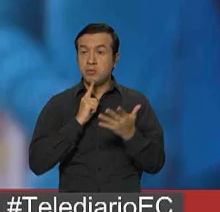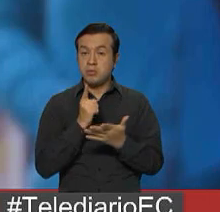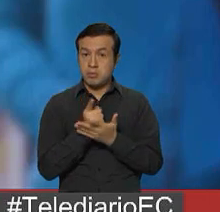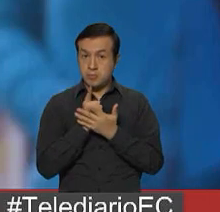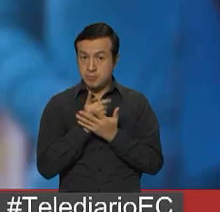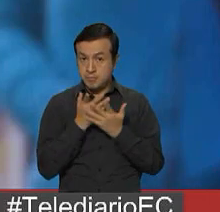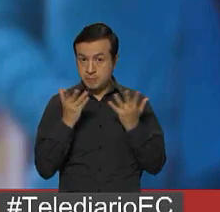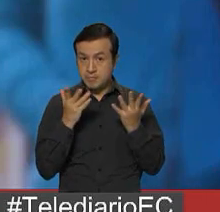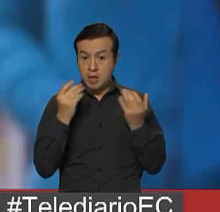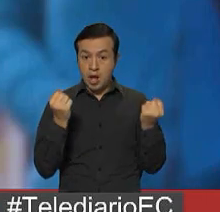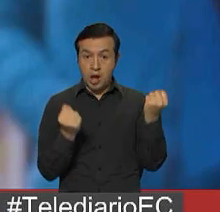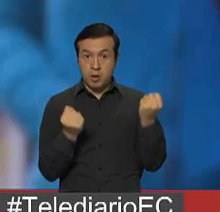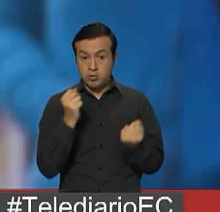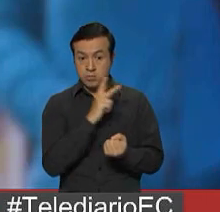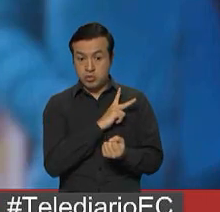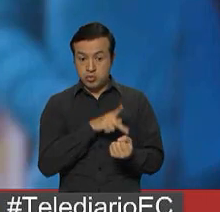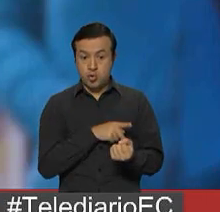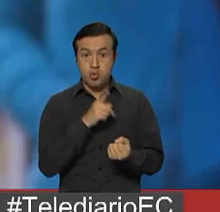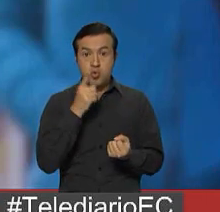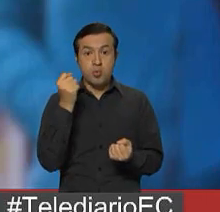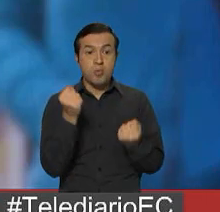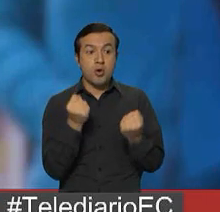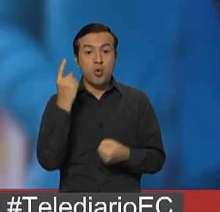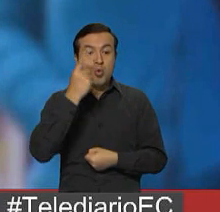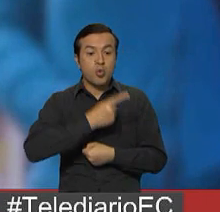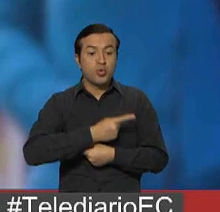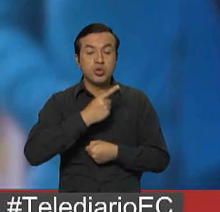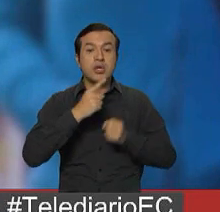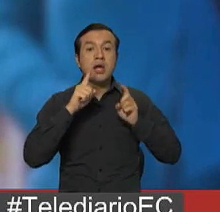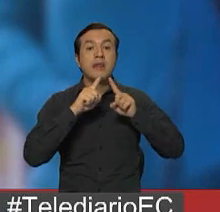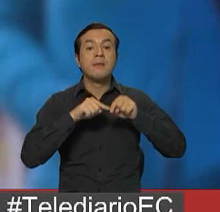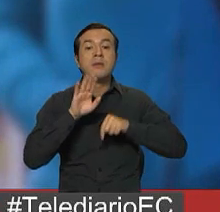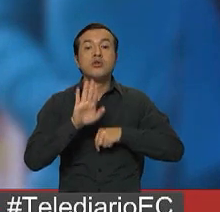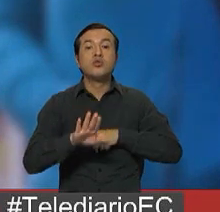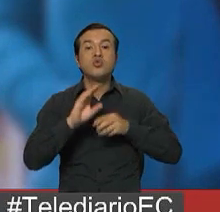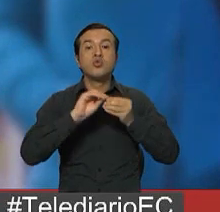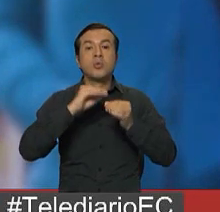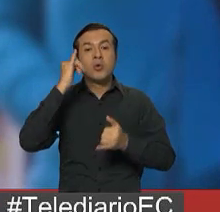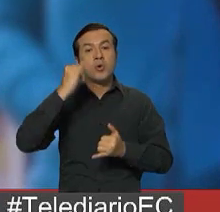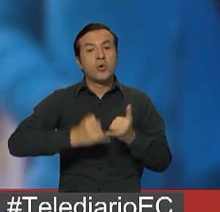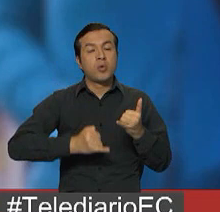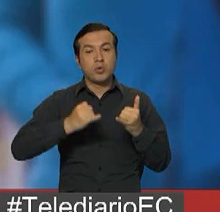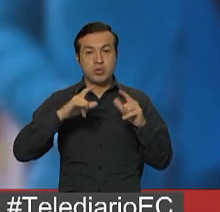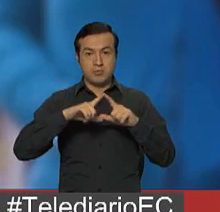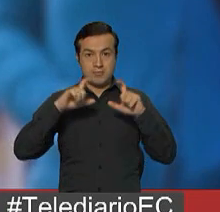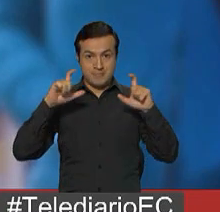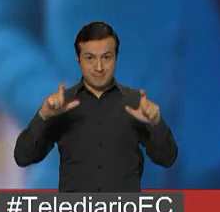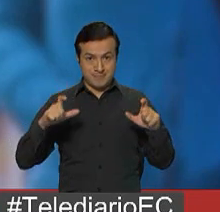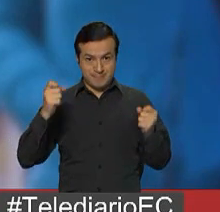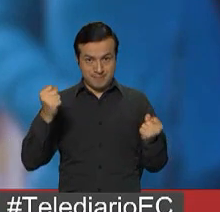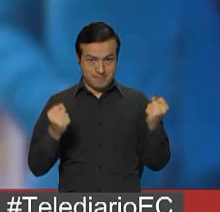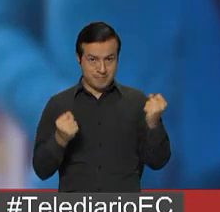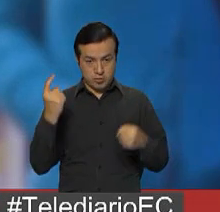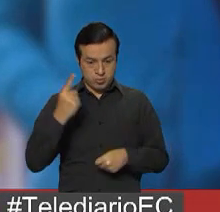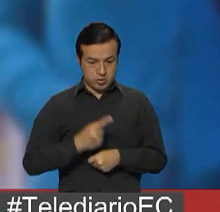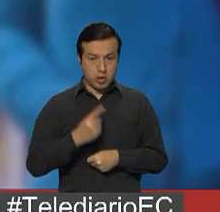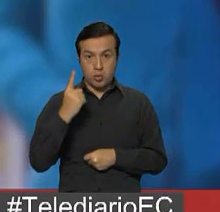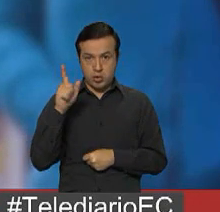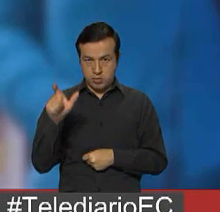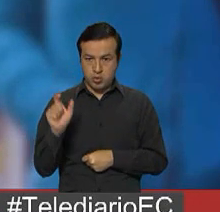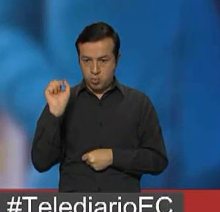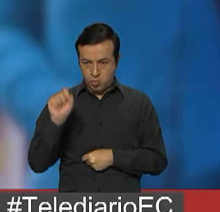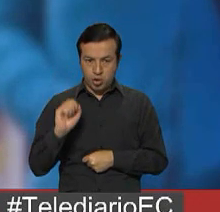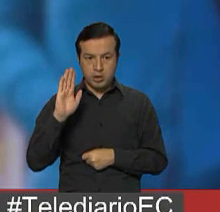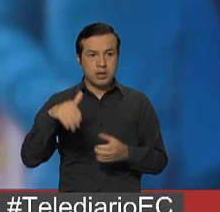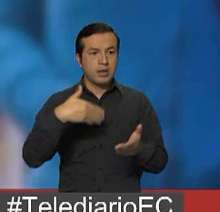los vehículos particulares solo pueden circular un día a la semana según el último número de placas una sola persona por